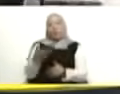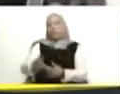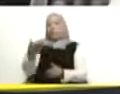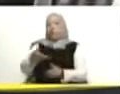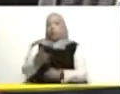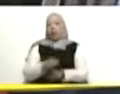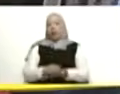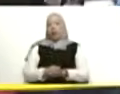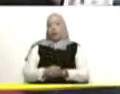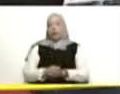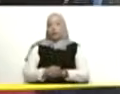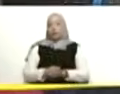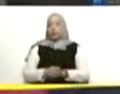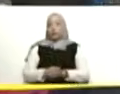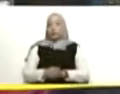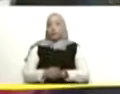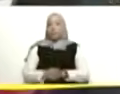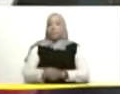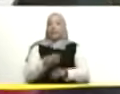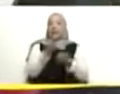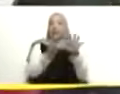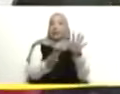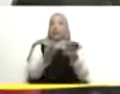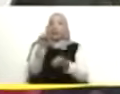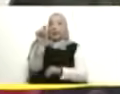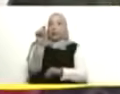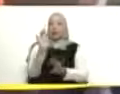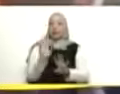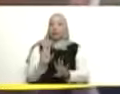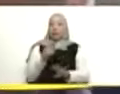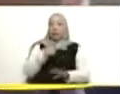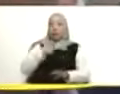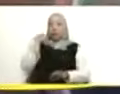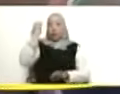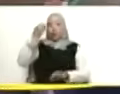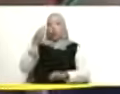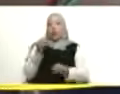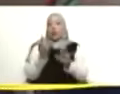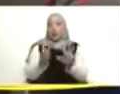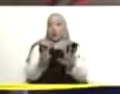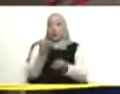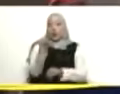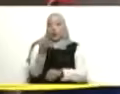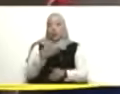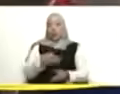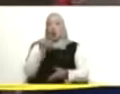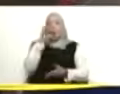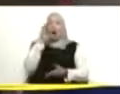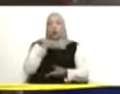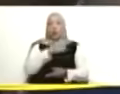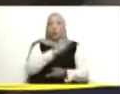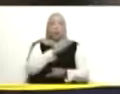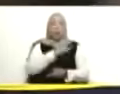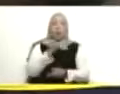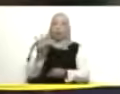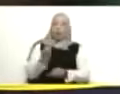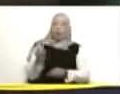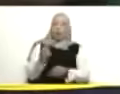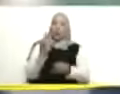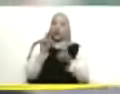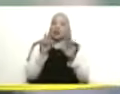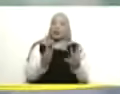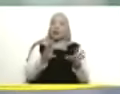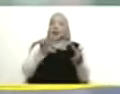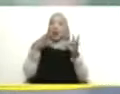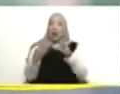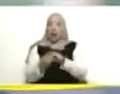regalan de Benvidrio un vaso de la 7T. De la 7T. Ah, ya tengo mi vaso de la 7T. Rumbo al 2030. Las 7 transformaciones